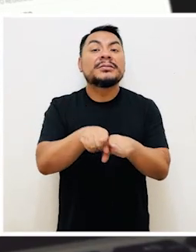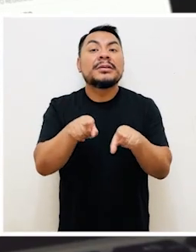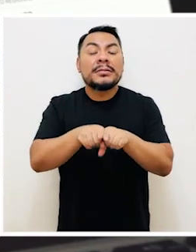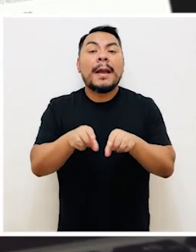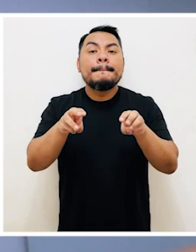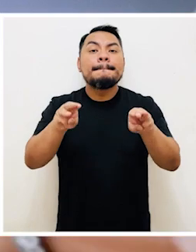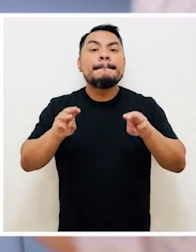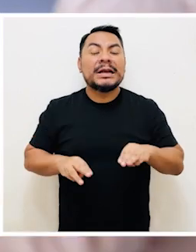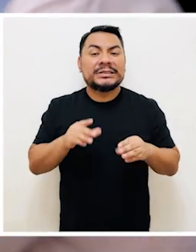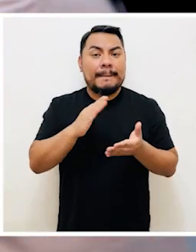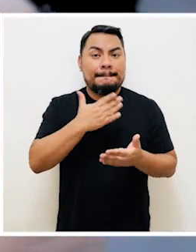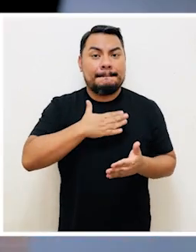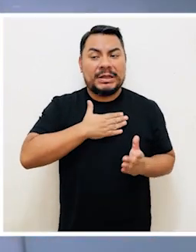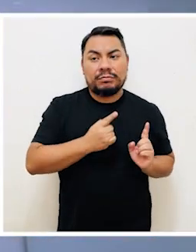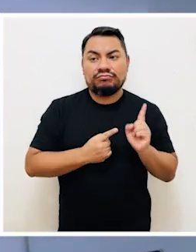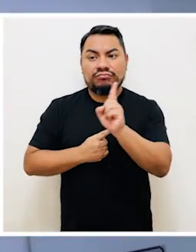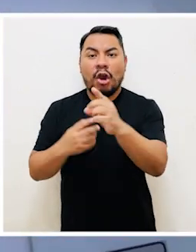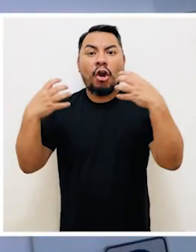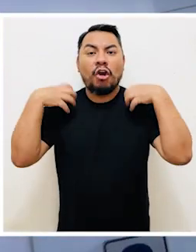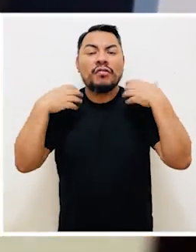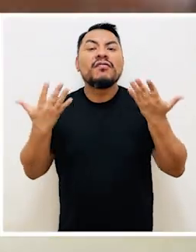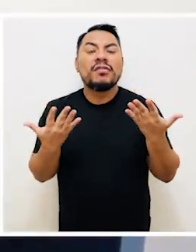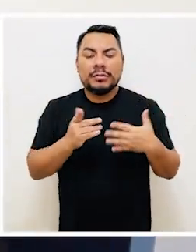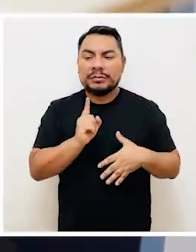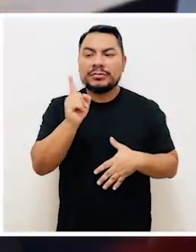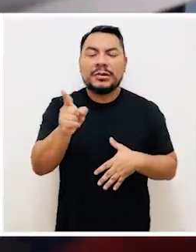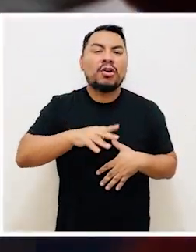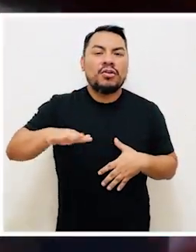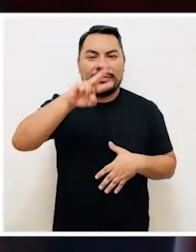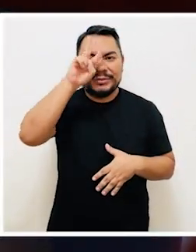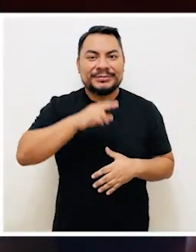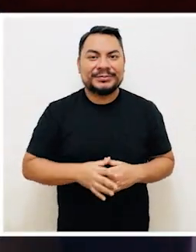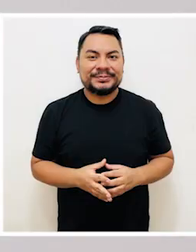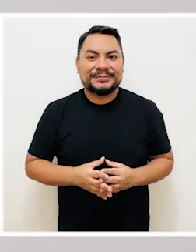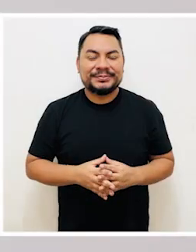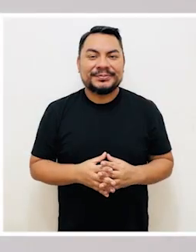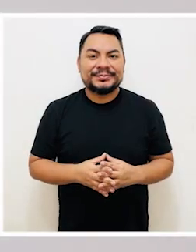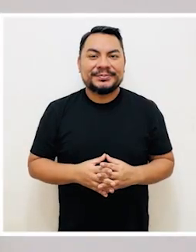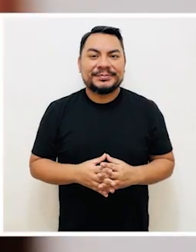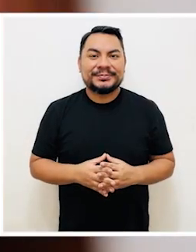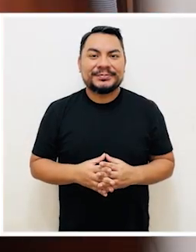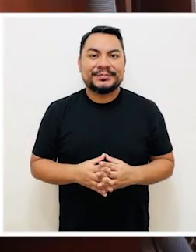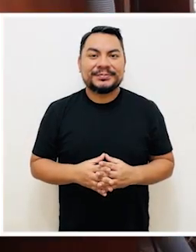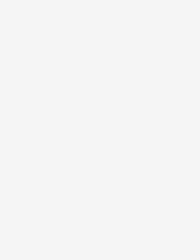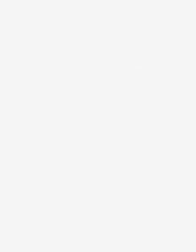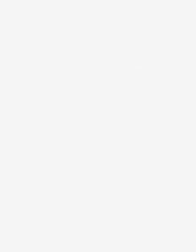Claridad o mediante mesa de partes física de la OMPE, ubicadas a nivel nacional.